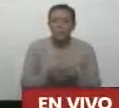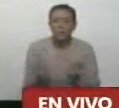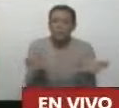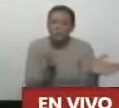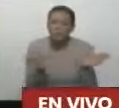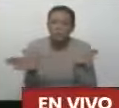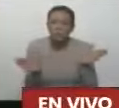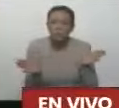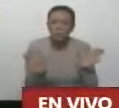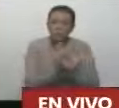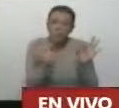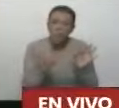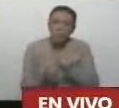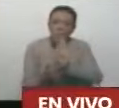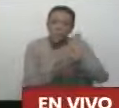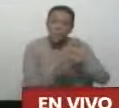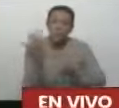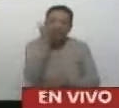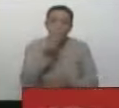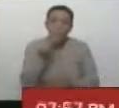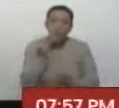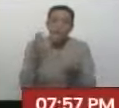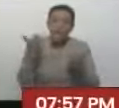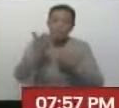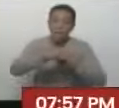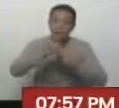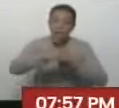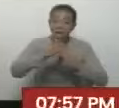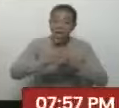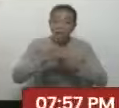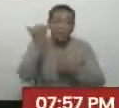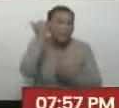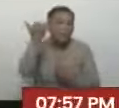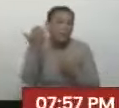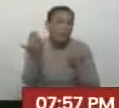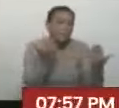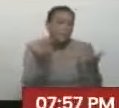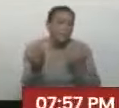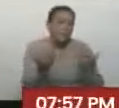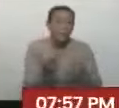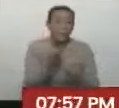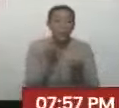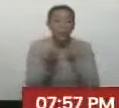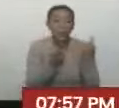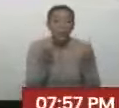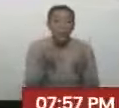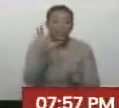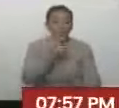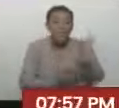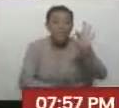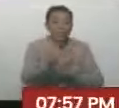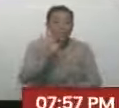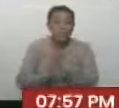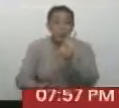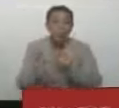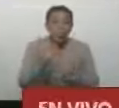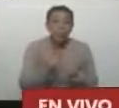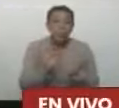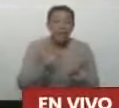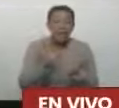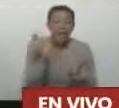poco, Gabriela, al que presentaron los muchachos de Maracaibo. Sí. Tiene una idea parecida. Sí, por el color selecciona entonces la calidad